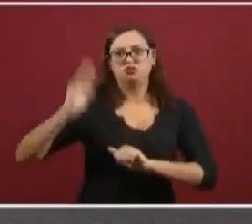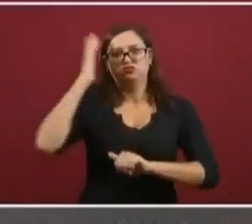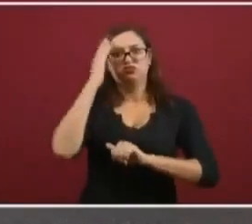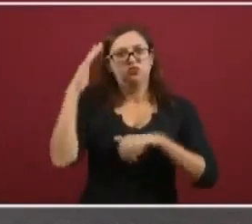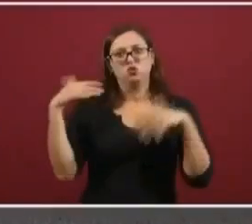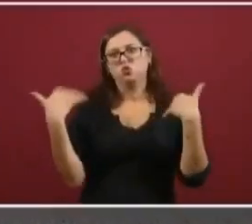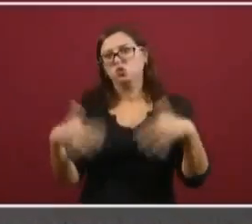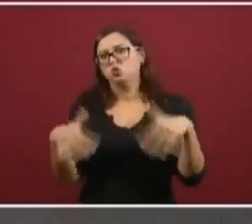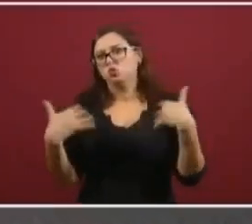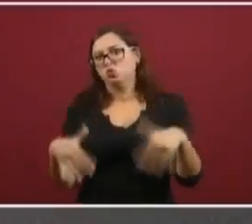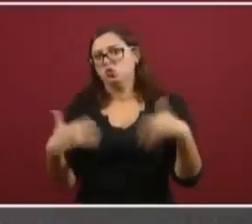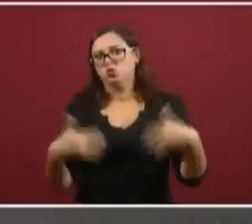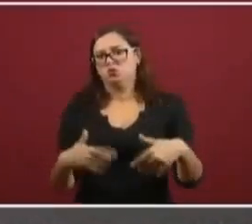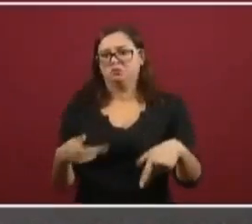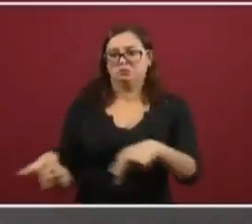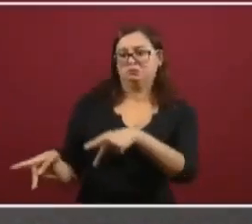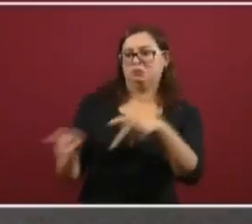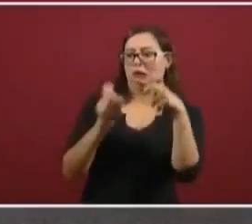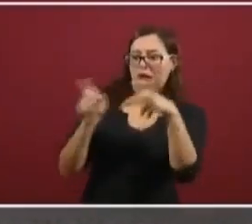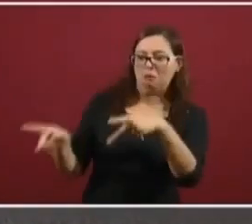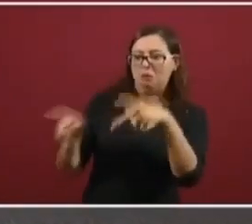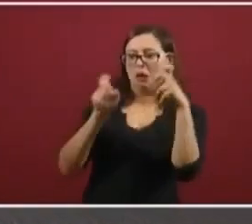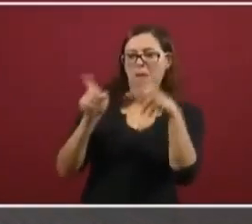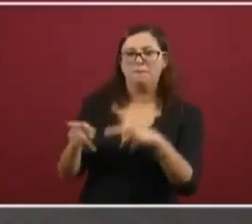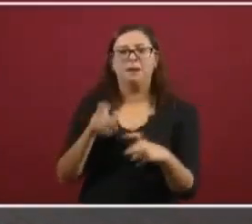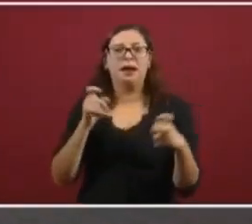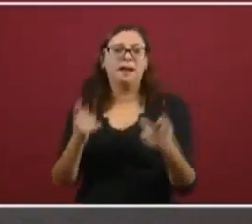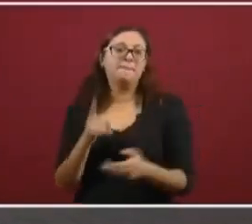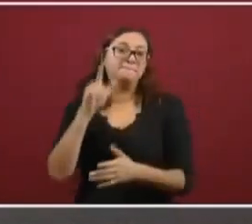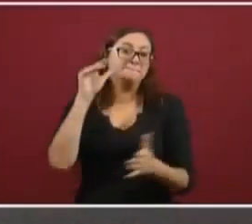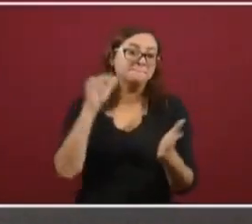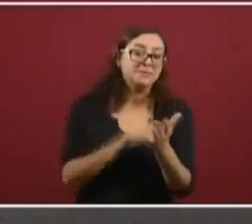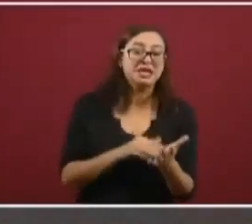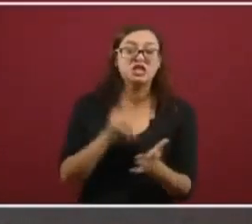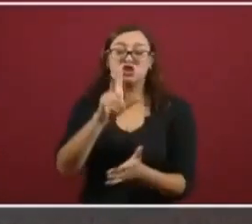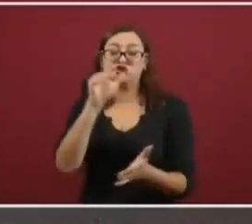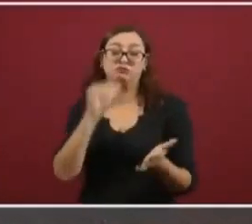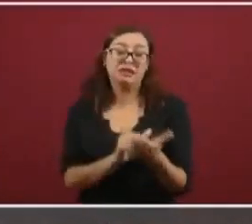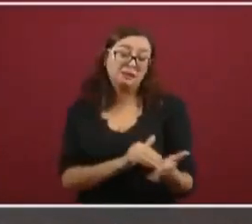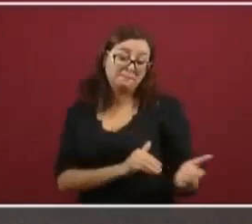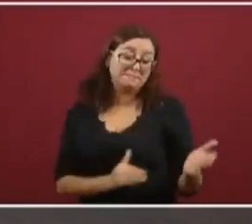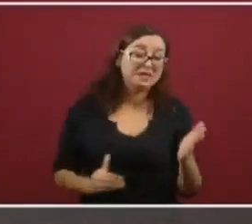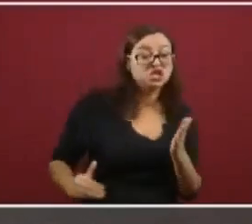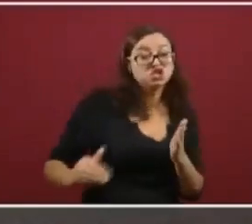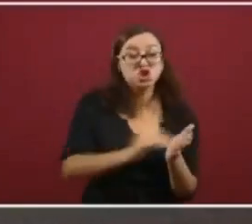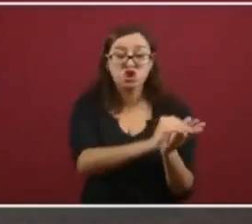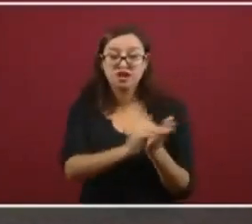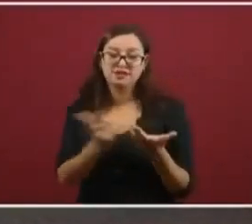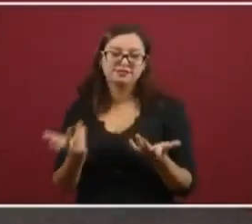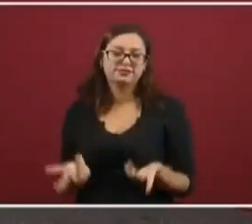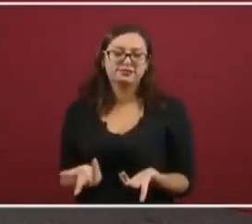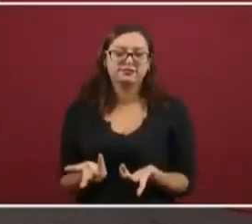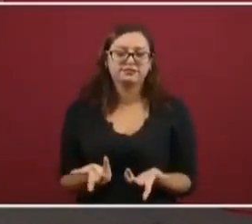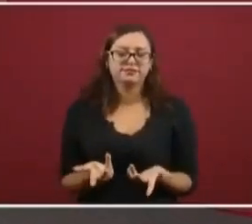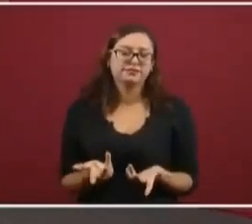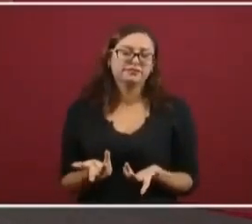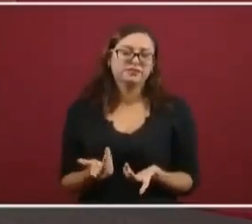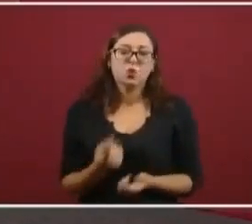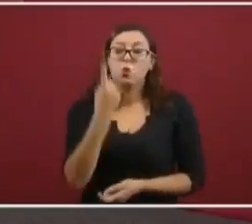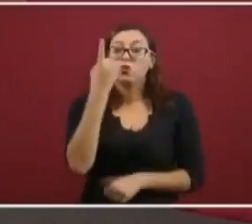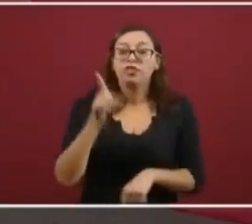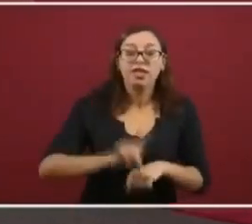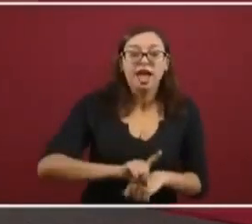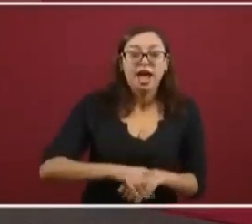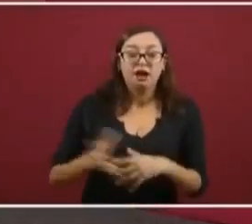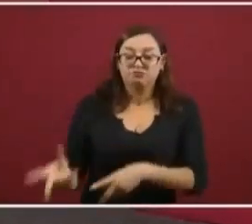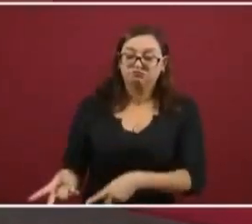negocios se están robando 1 millones de pesos en una